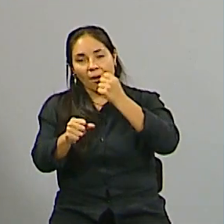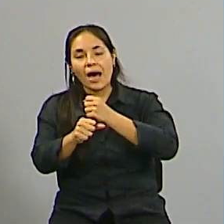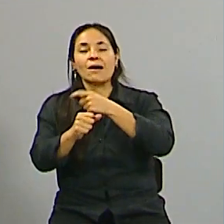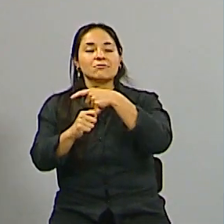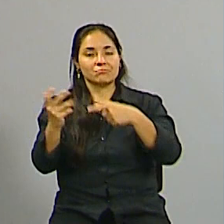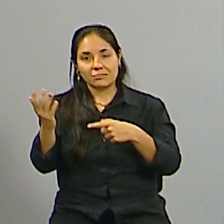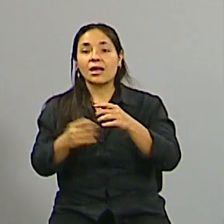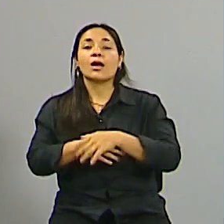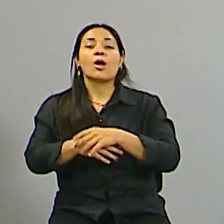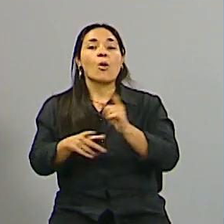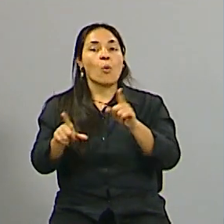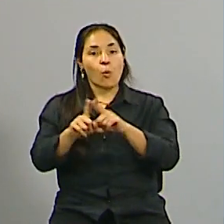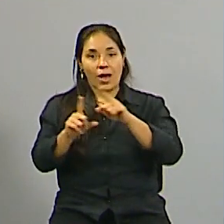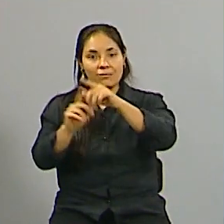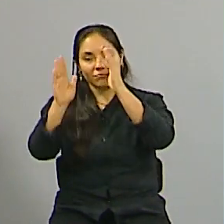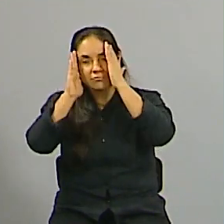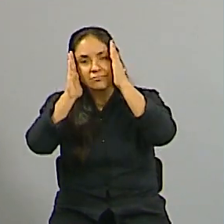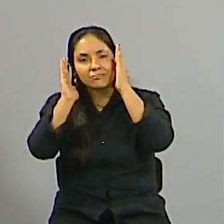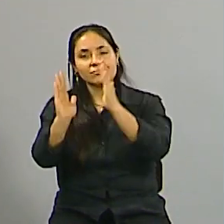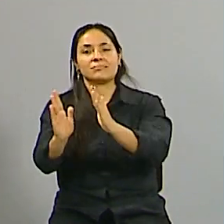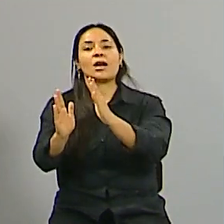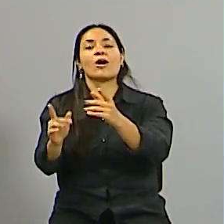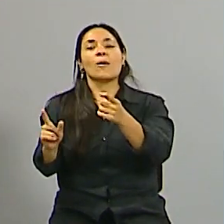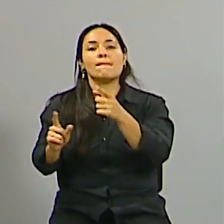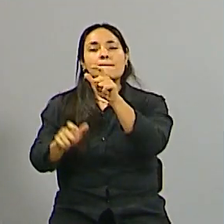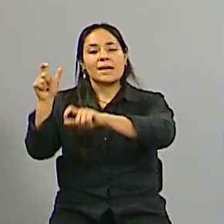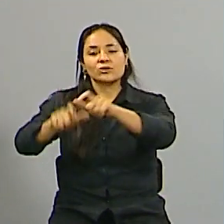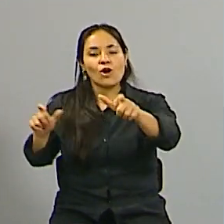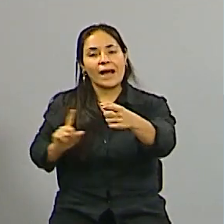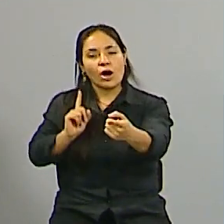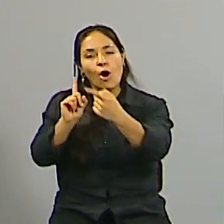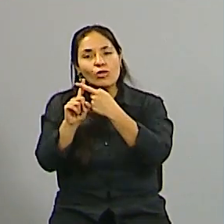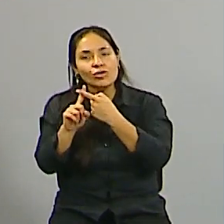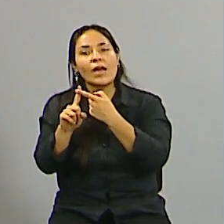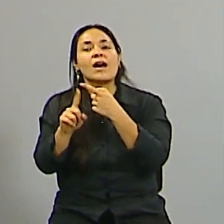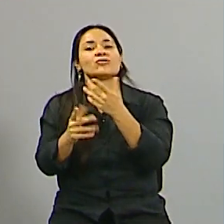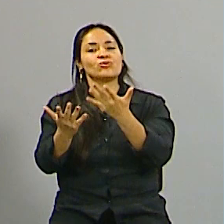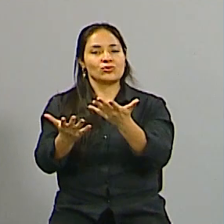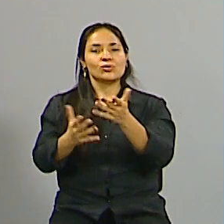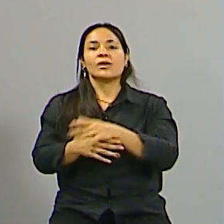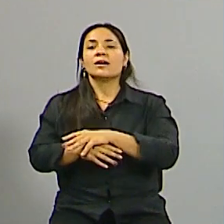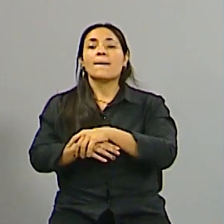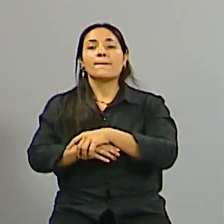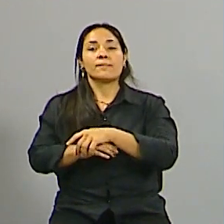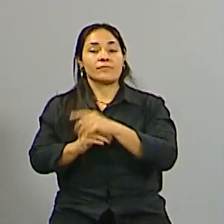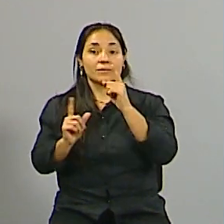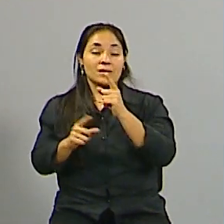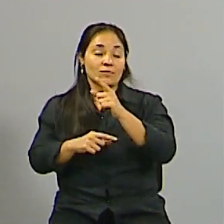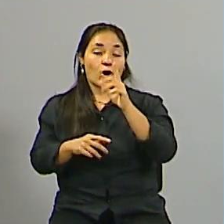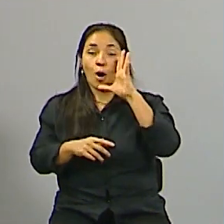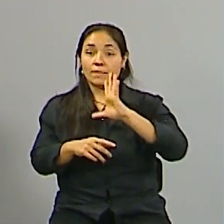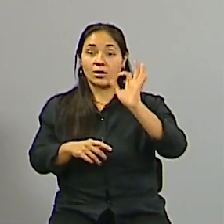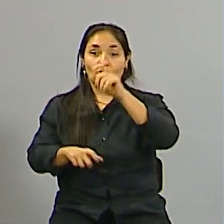mucho. Apostaron un poco a eso, ¿no? A volver a tener ese contacto con la gente que parece, al menos en la misma opinión pública, y lo